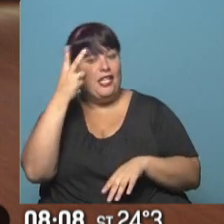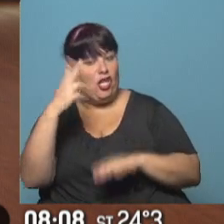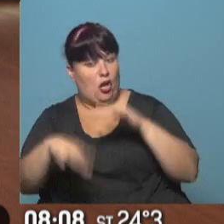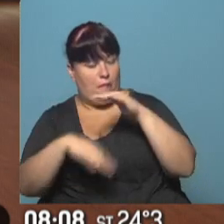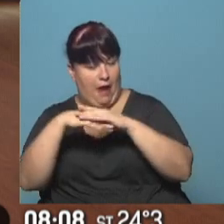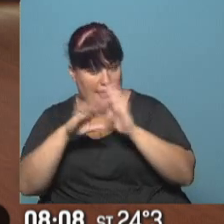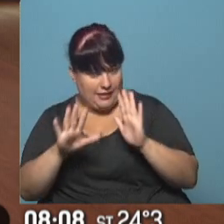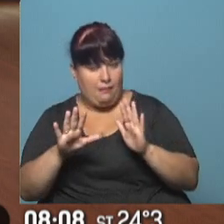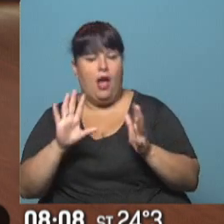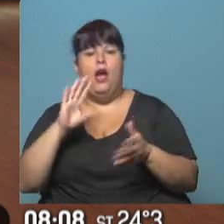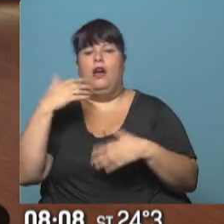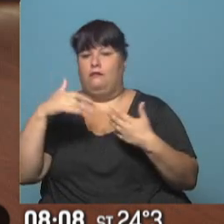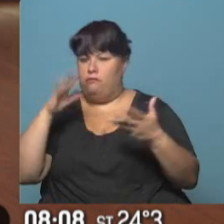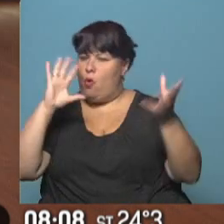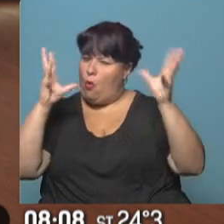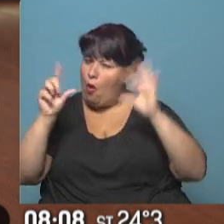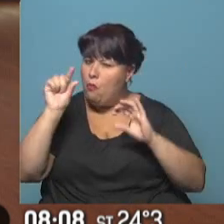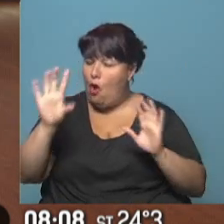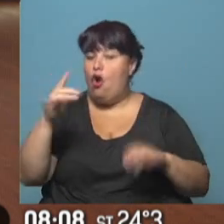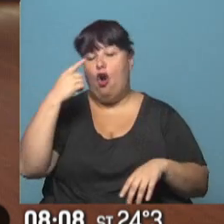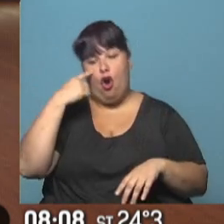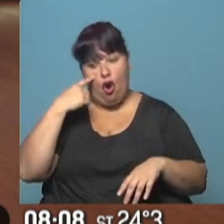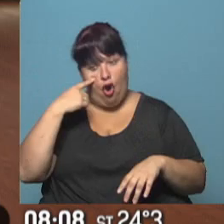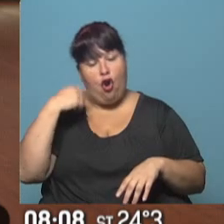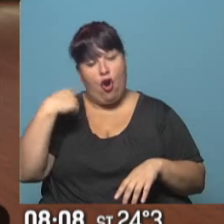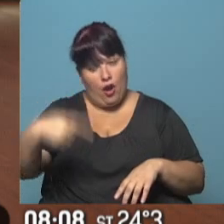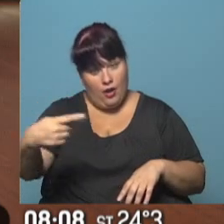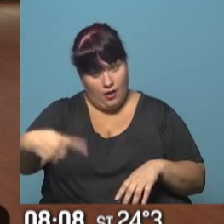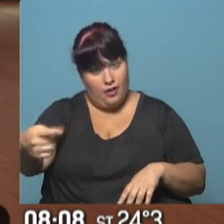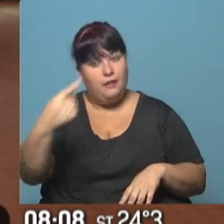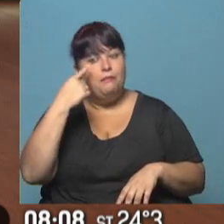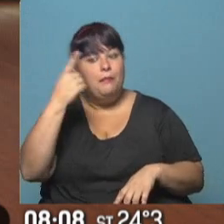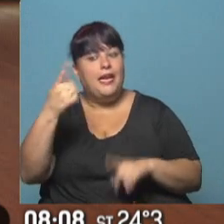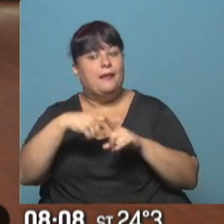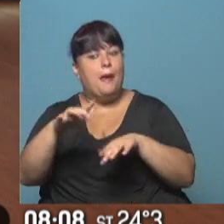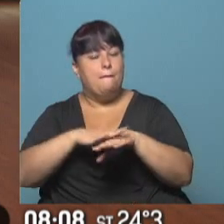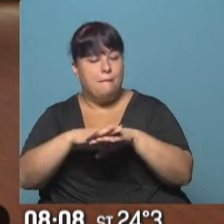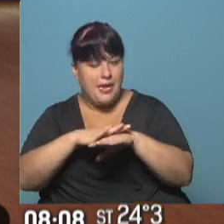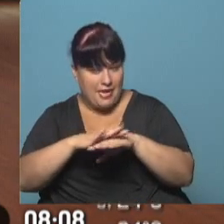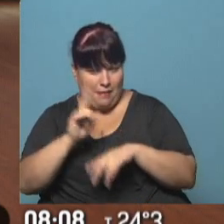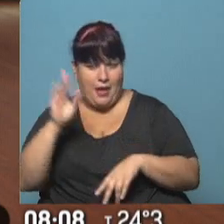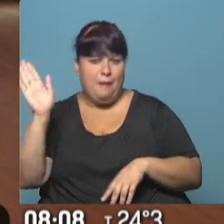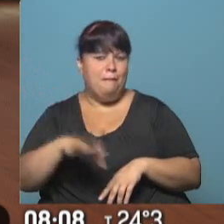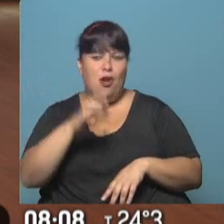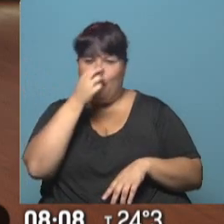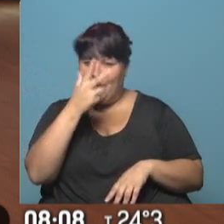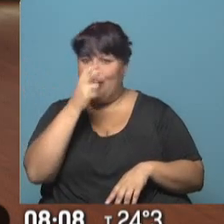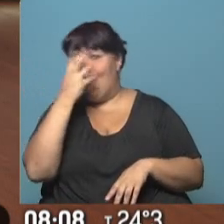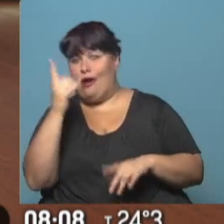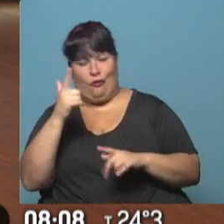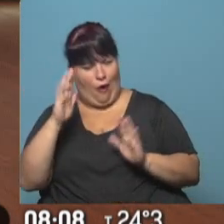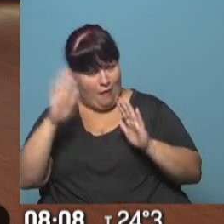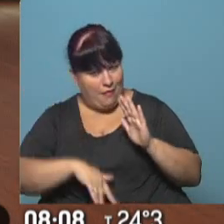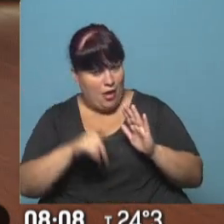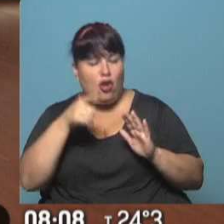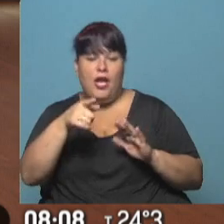la temperatura máxima, con cielo ligeramente nublado. Tengan en cuenta los próximos días, observen las temperaturas mínimas que no descienden los 23 o 24 grados